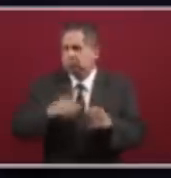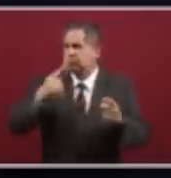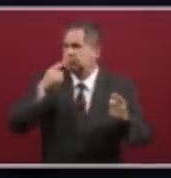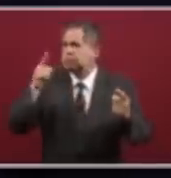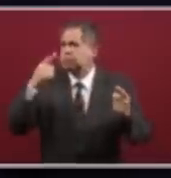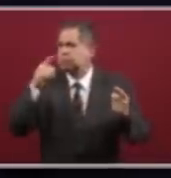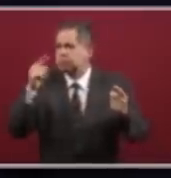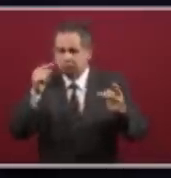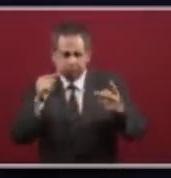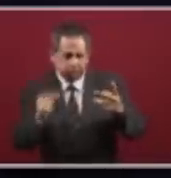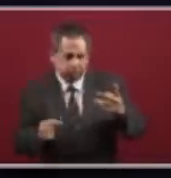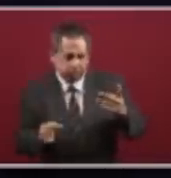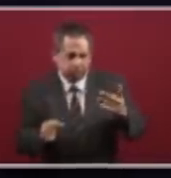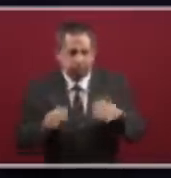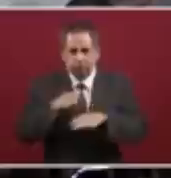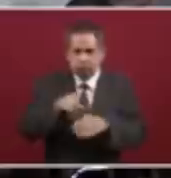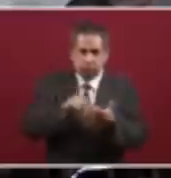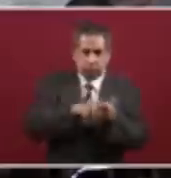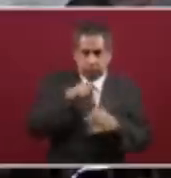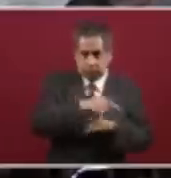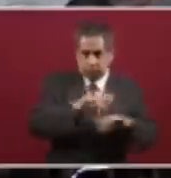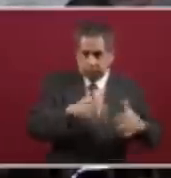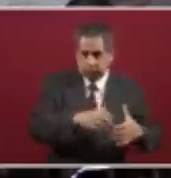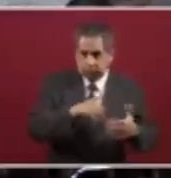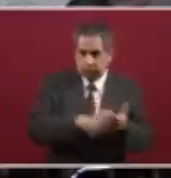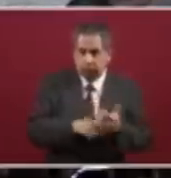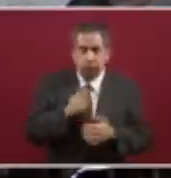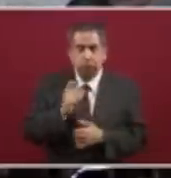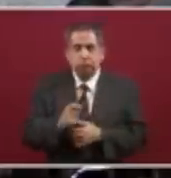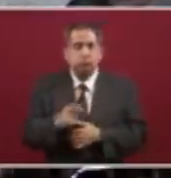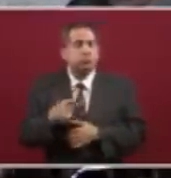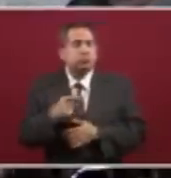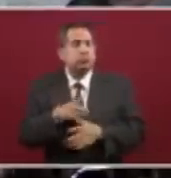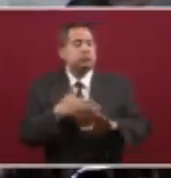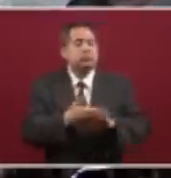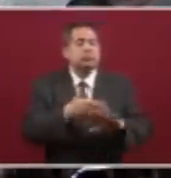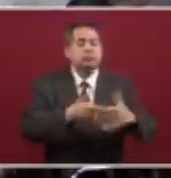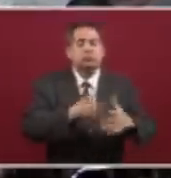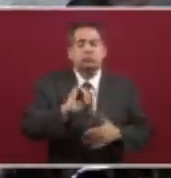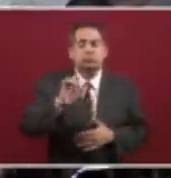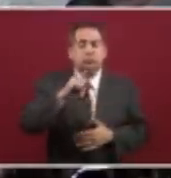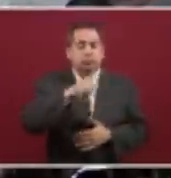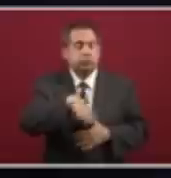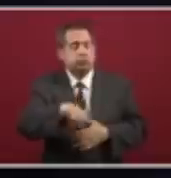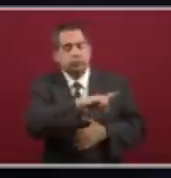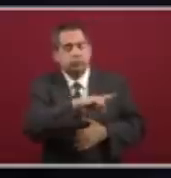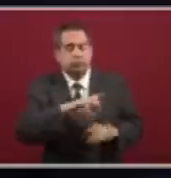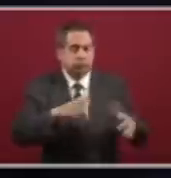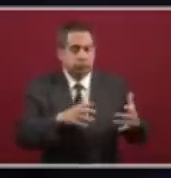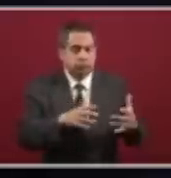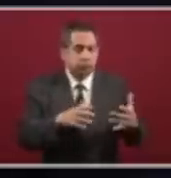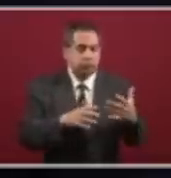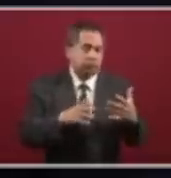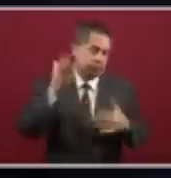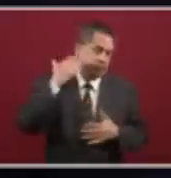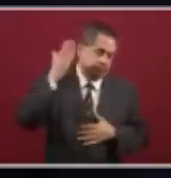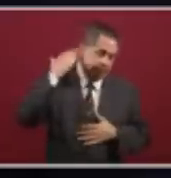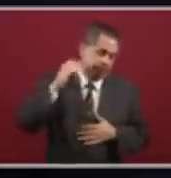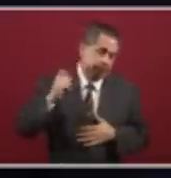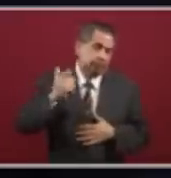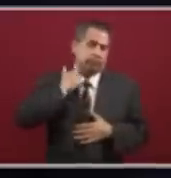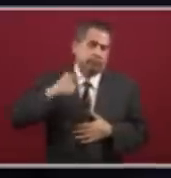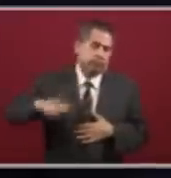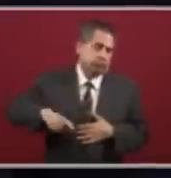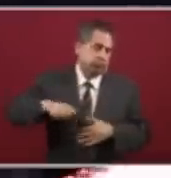en puerta por este caso concretamente contra autor y autoridades que fueron su momento y